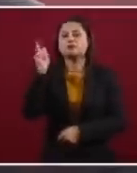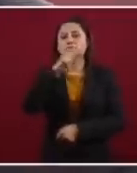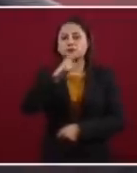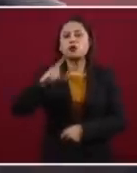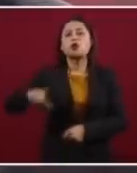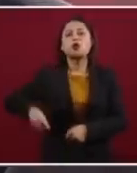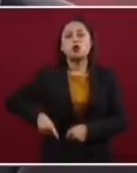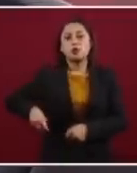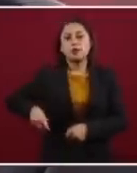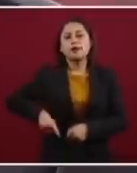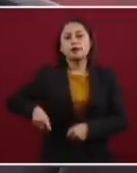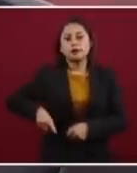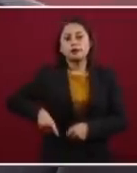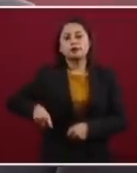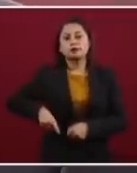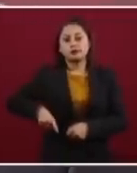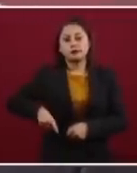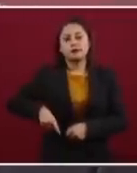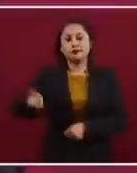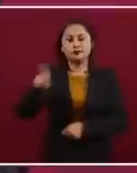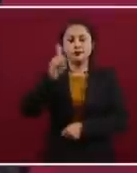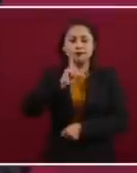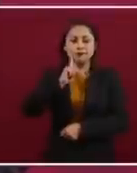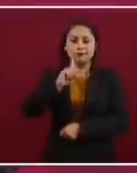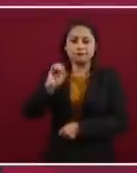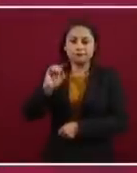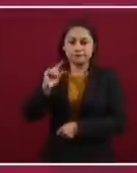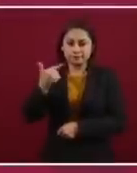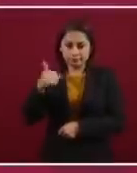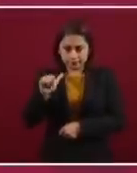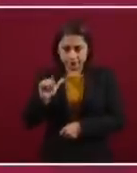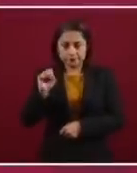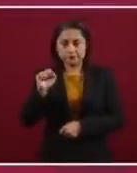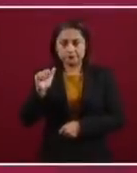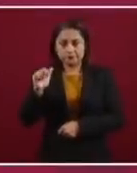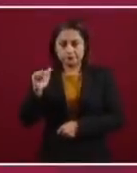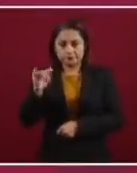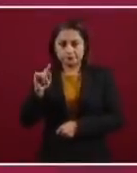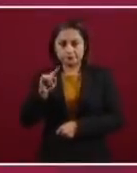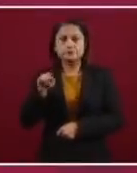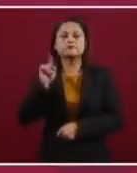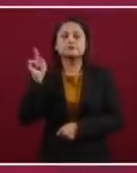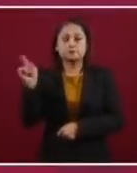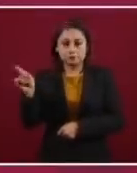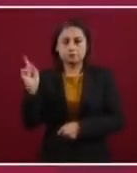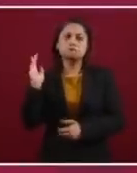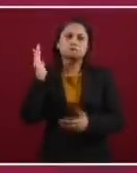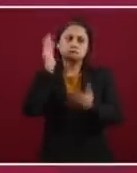a la licenciada olga sánchez cordero los va a recibir